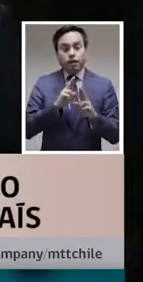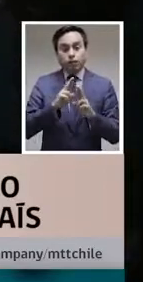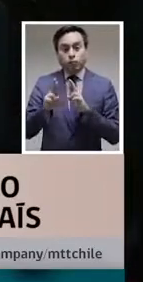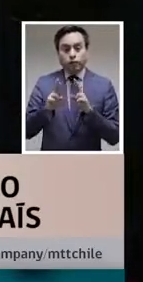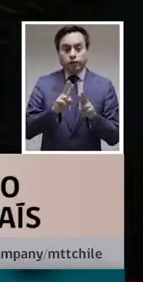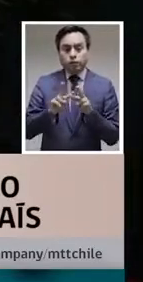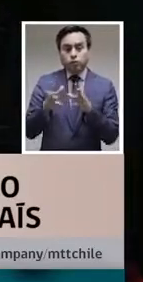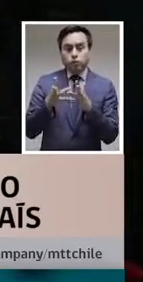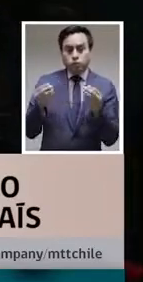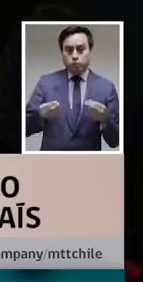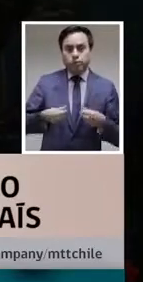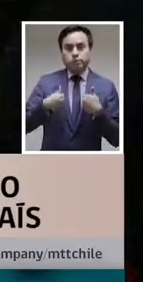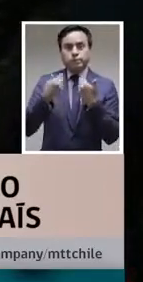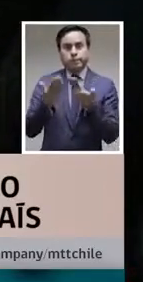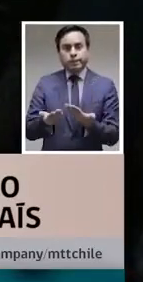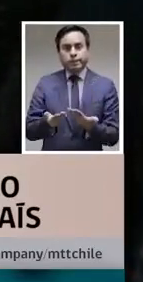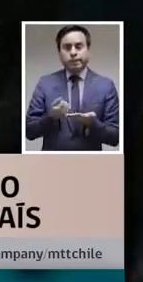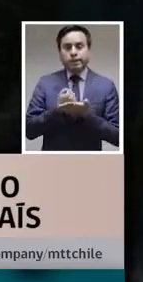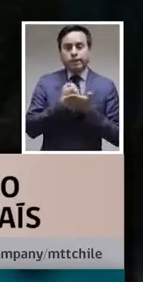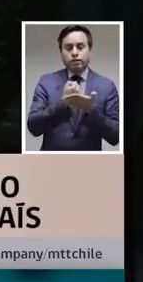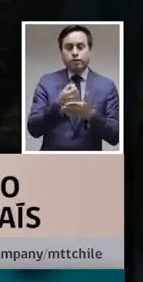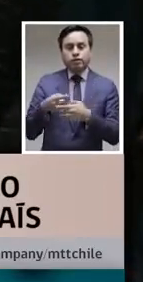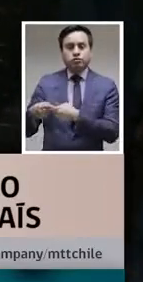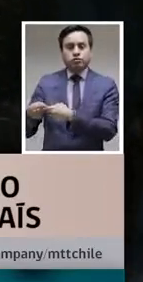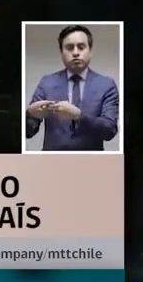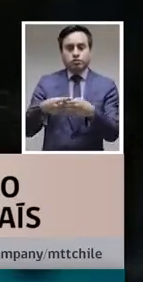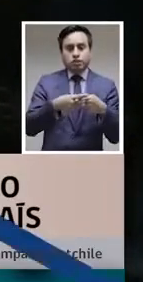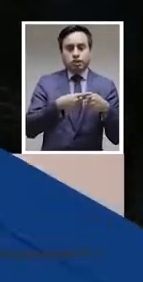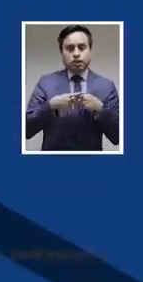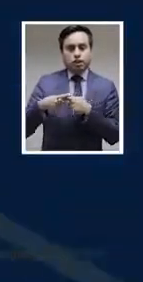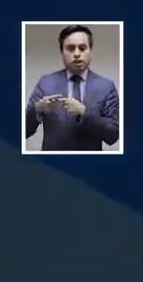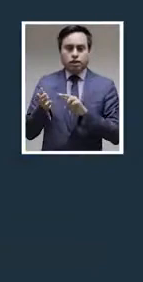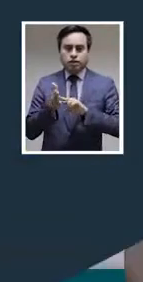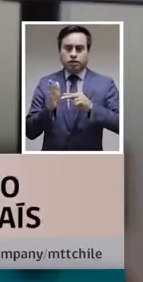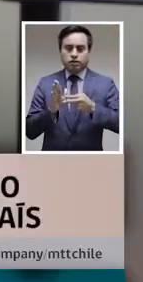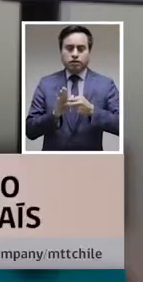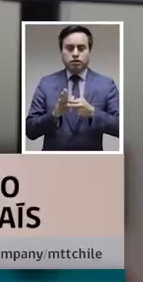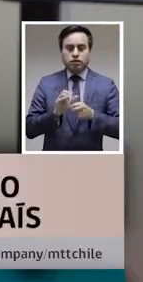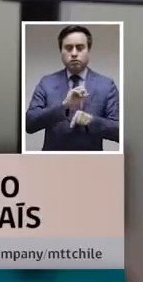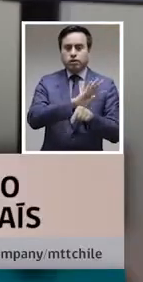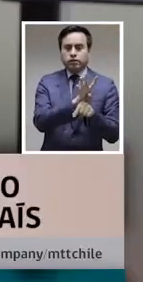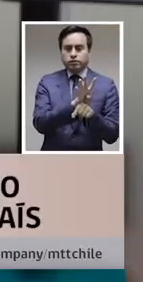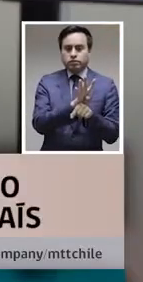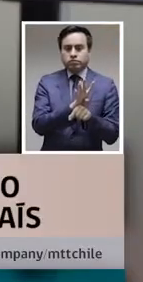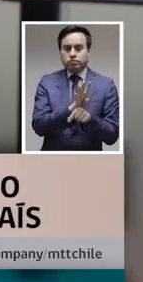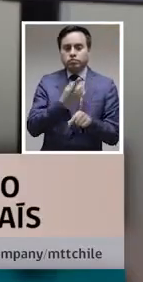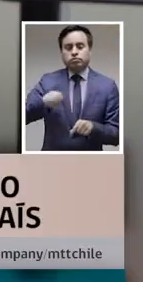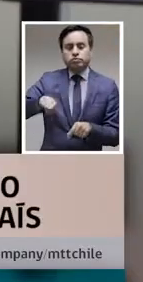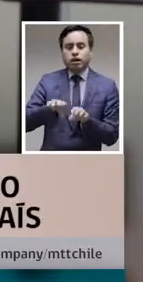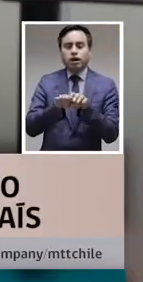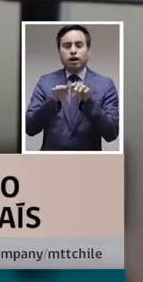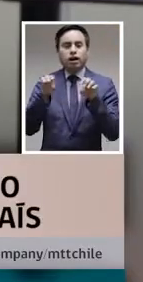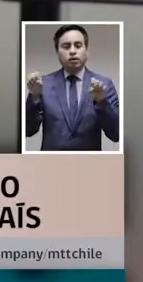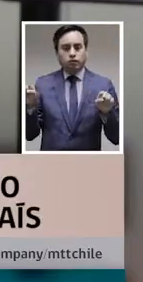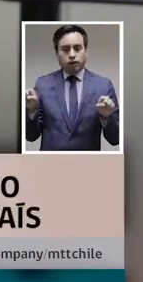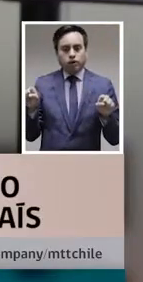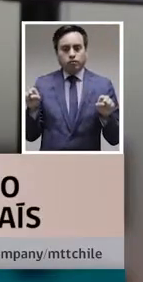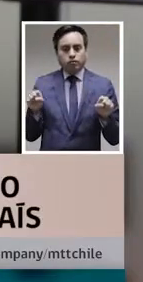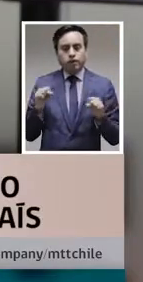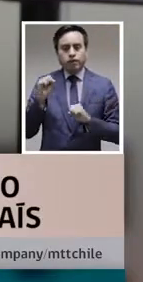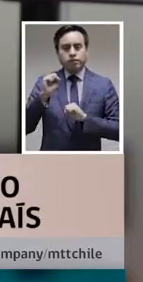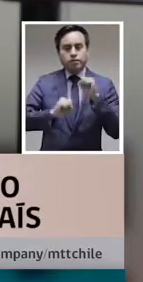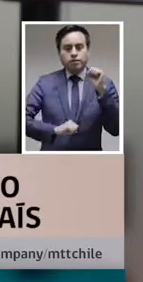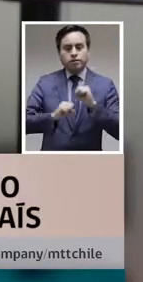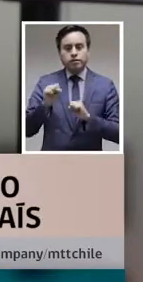una solución de ayuda social dentro de la crisis de coronavirus, hemos llegado a un acuerdo con las